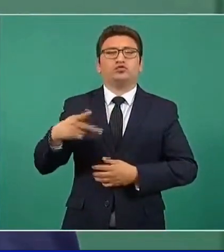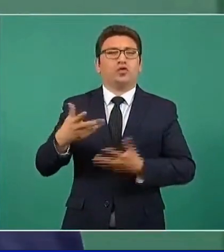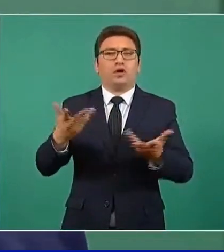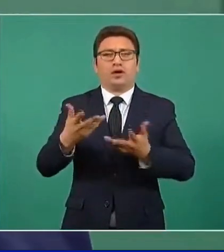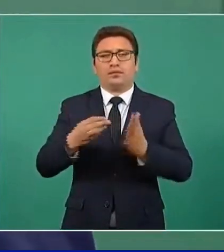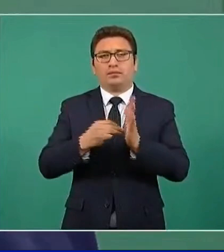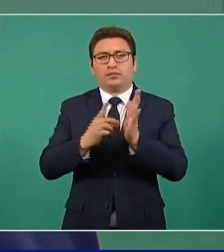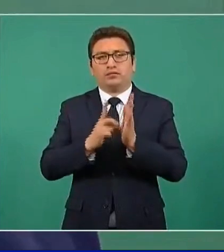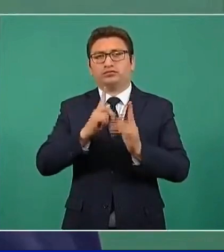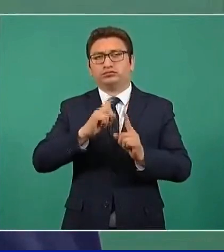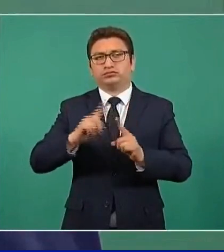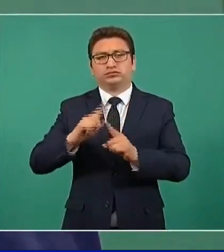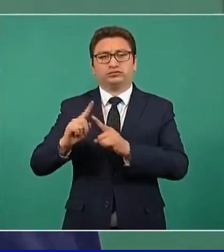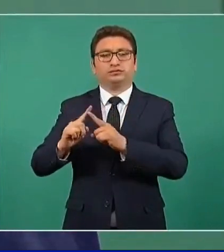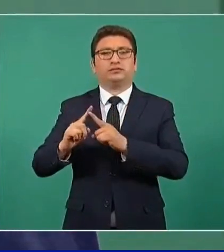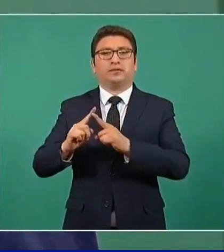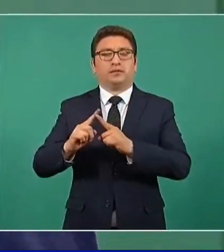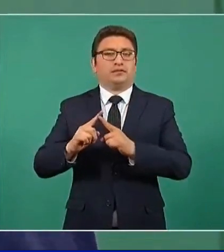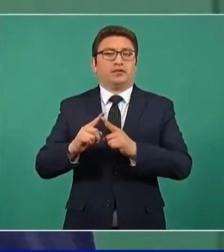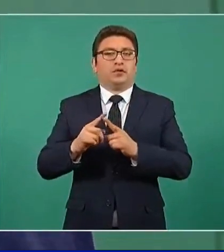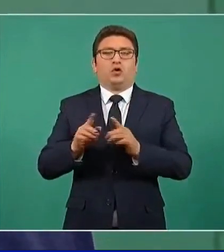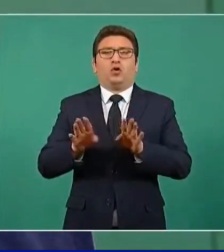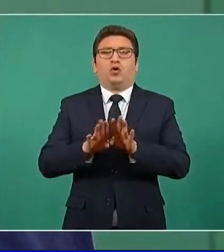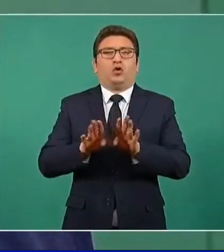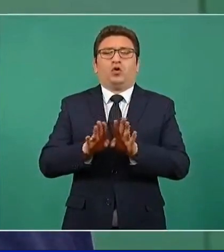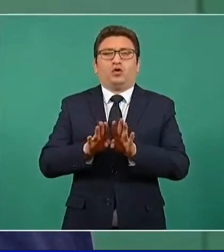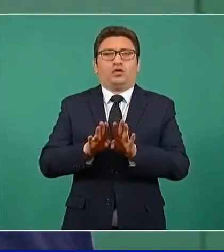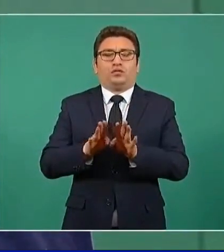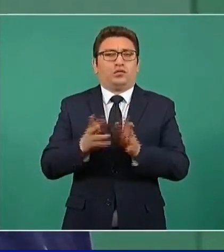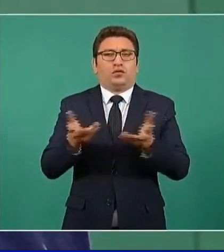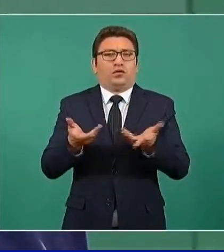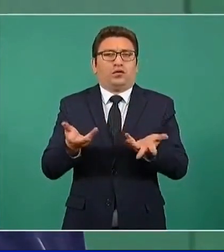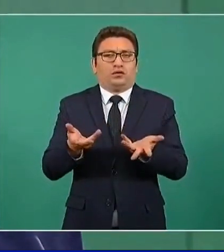metodología, cuál es el formato